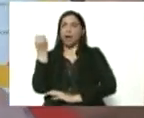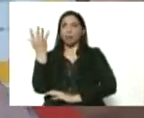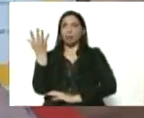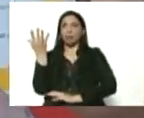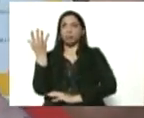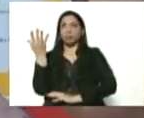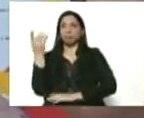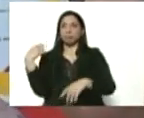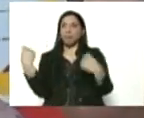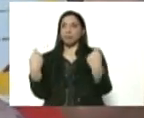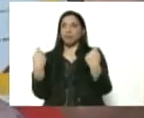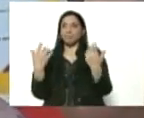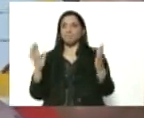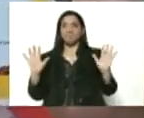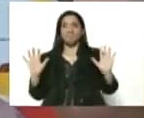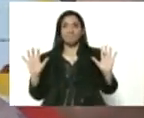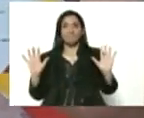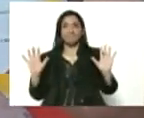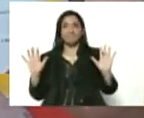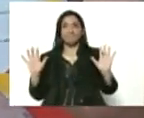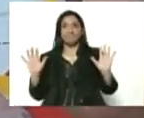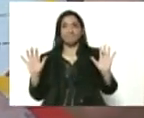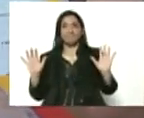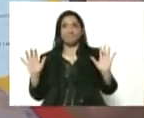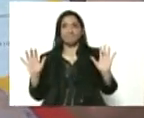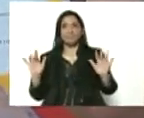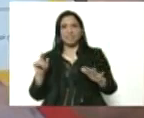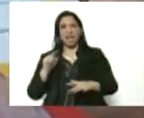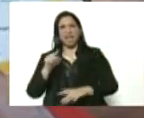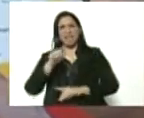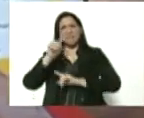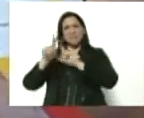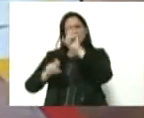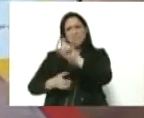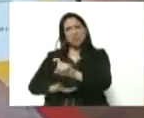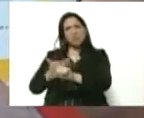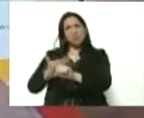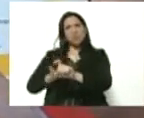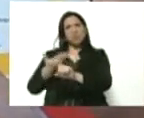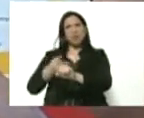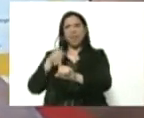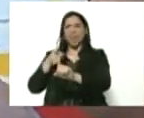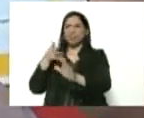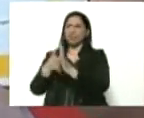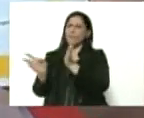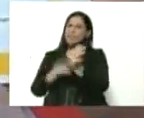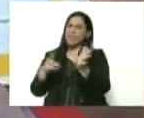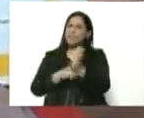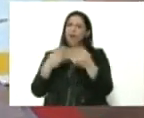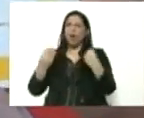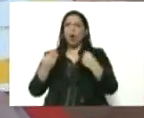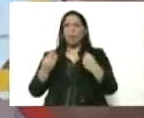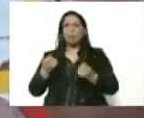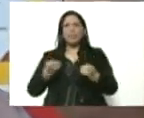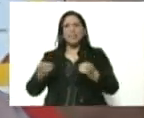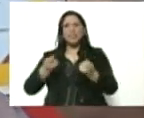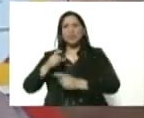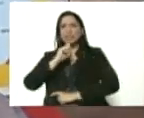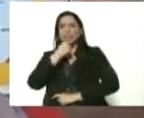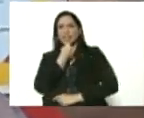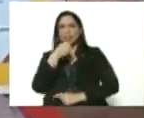de campaña. Y aquí es importante preguntarse, si eso es cierto, ¿cómo es que el servicio secreto de los Estados